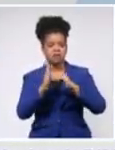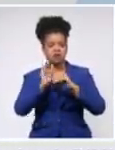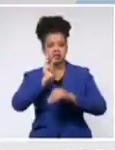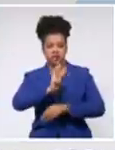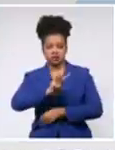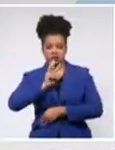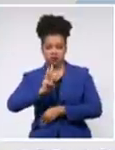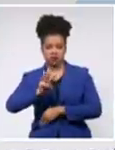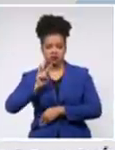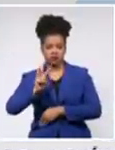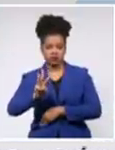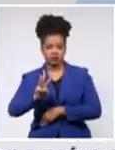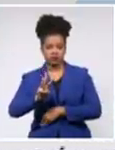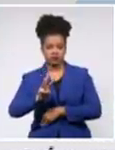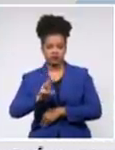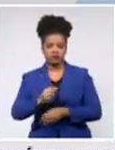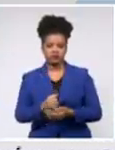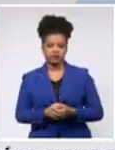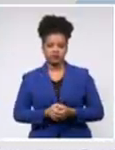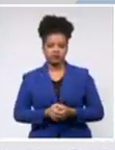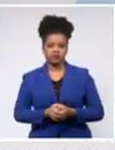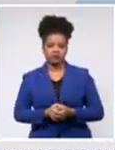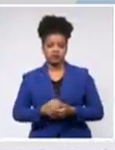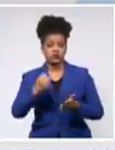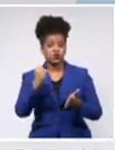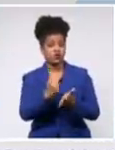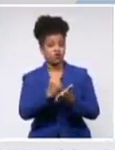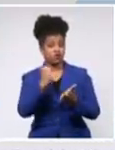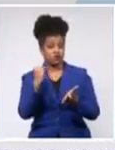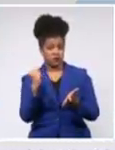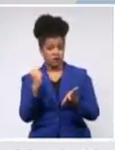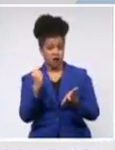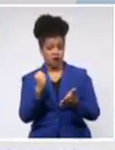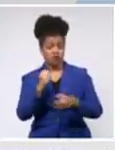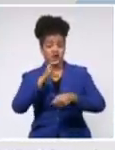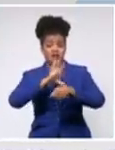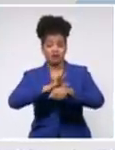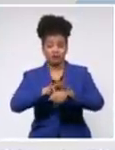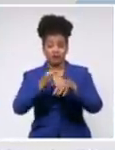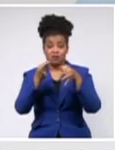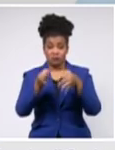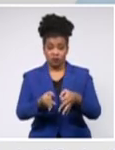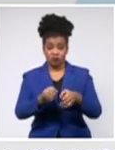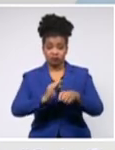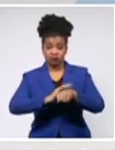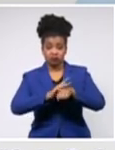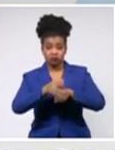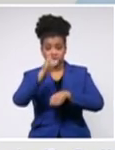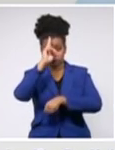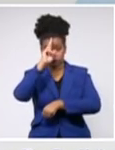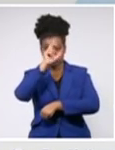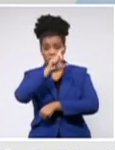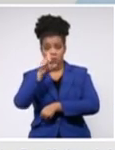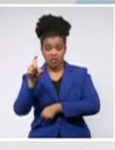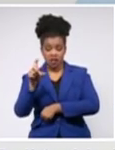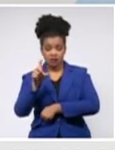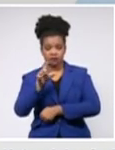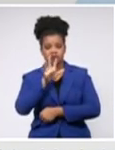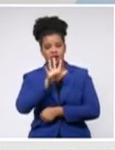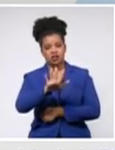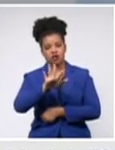1.333 sospechosos y confirmados con la enfermedad ingresados 582.